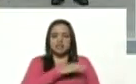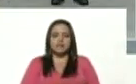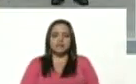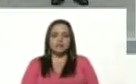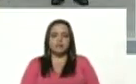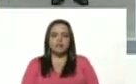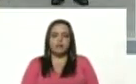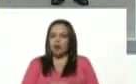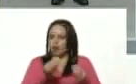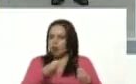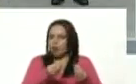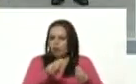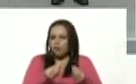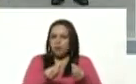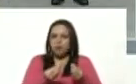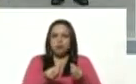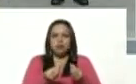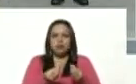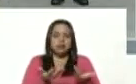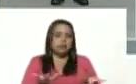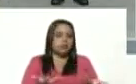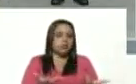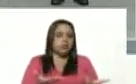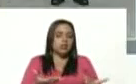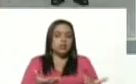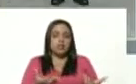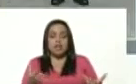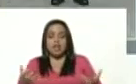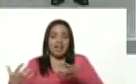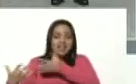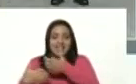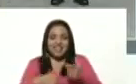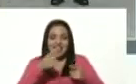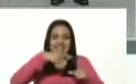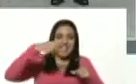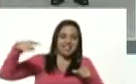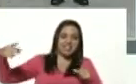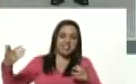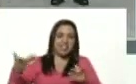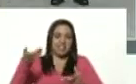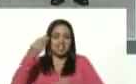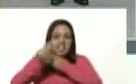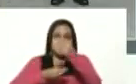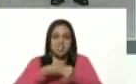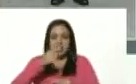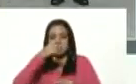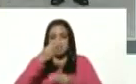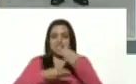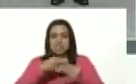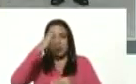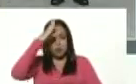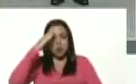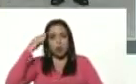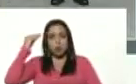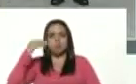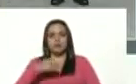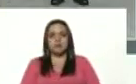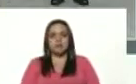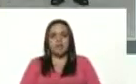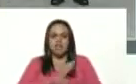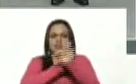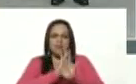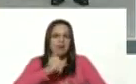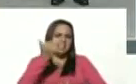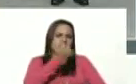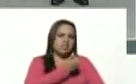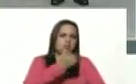Cómo la barbarie de la guerra eléctrica, la barbarie de la guerra eléctrica que lanzó Donald Trump de manera cruel y criminal